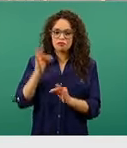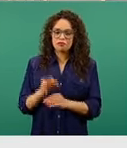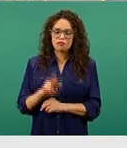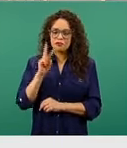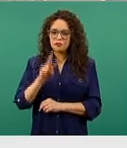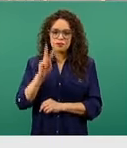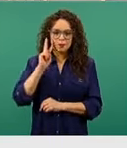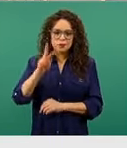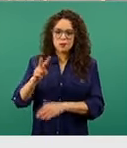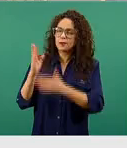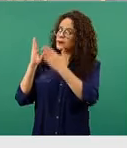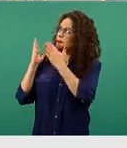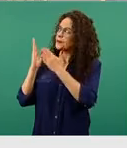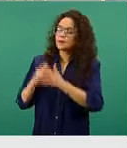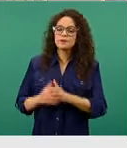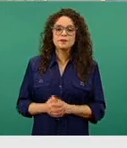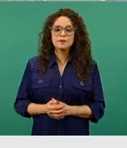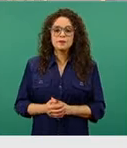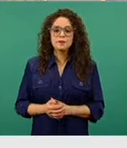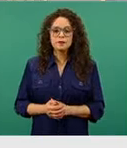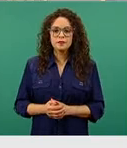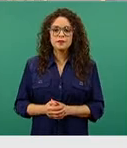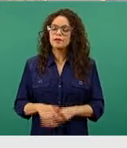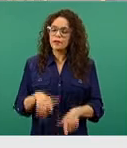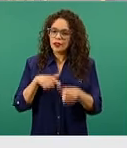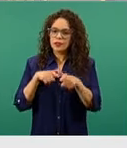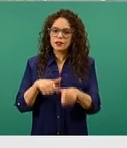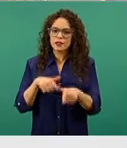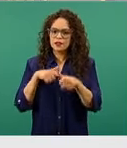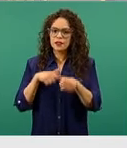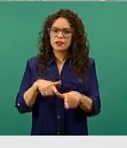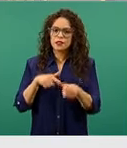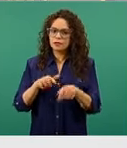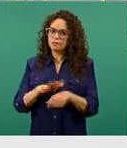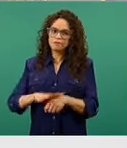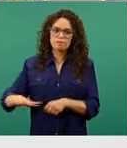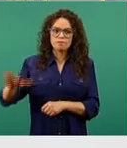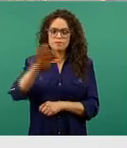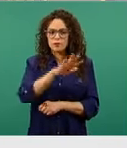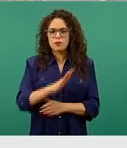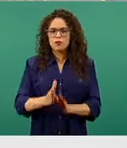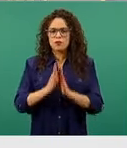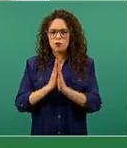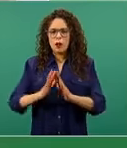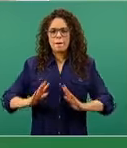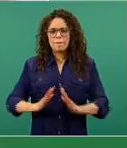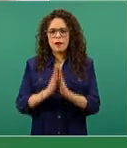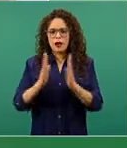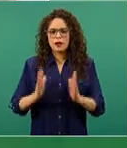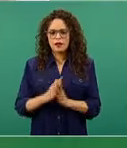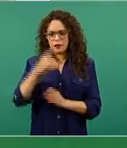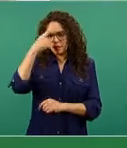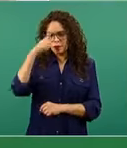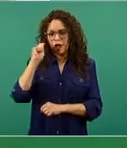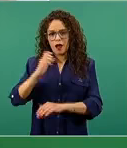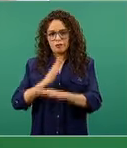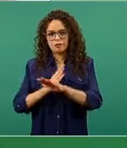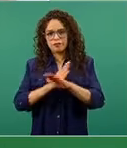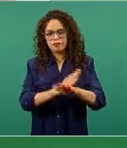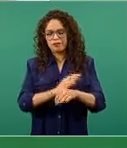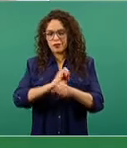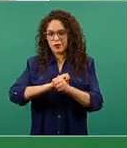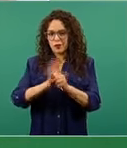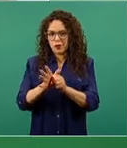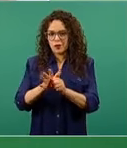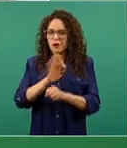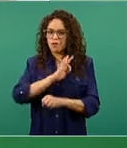dice más de mil palabras, y prácticamente pues seguir invitando a la sociedad a que participen en el escuadrón anti-COVID y